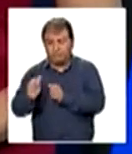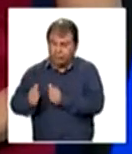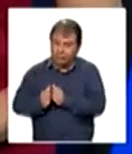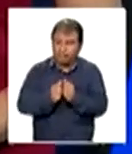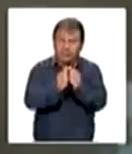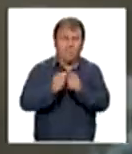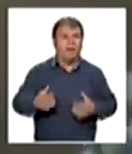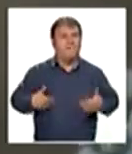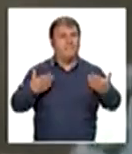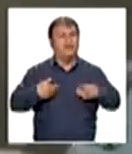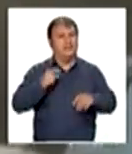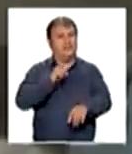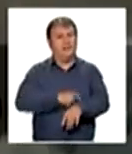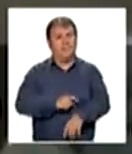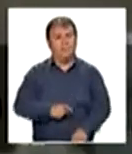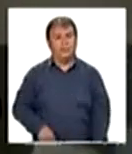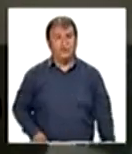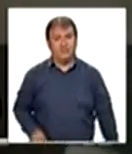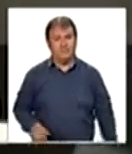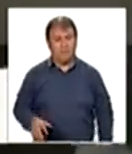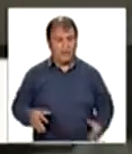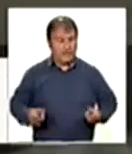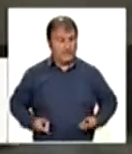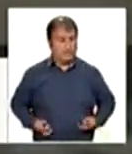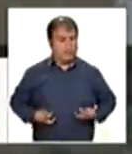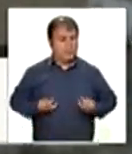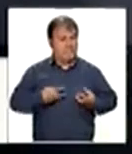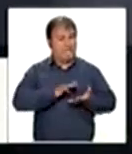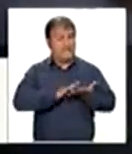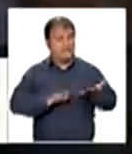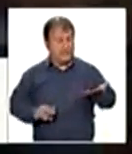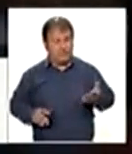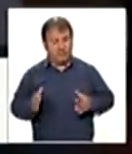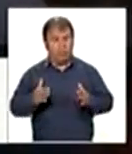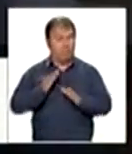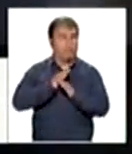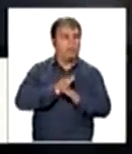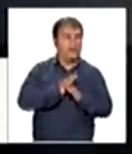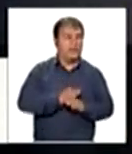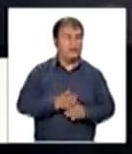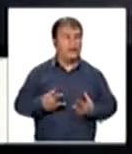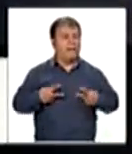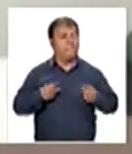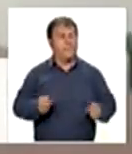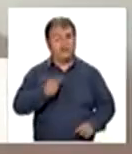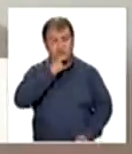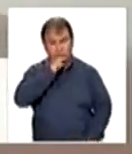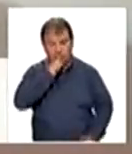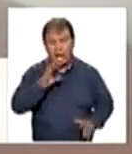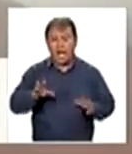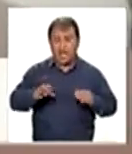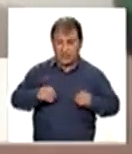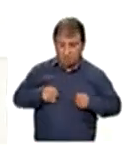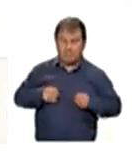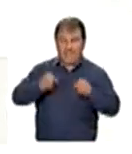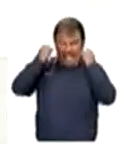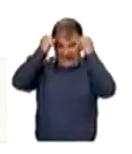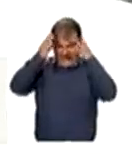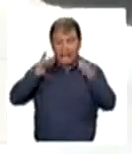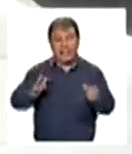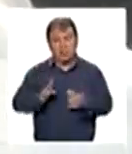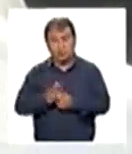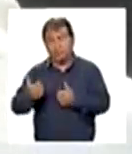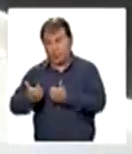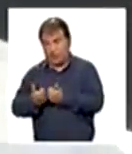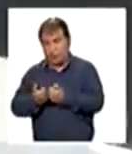momento. La leucemia no fue impedimento para que esta valiente mujer aceptara contraer matrimonio con